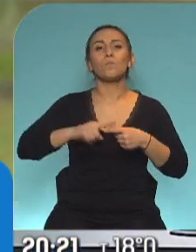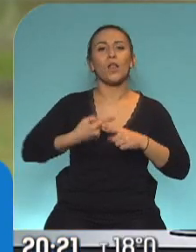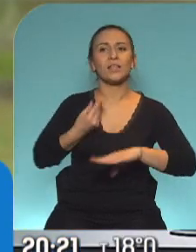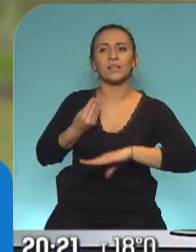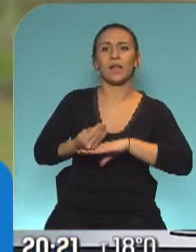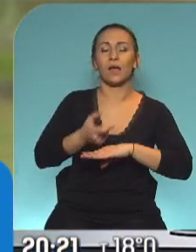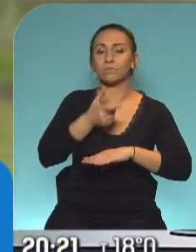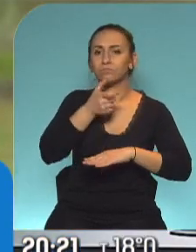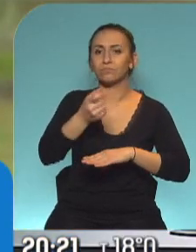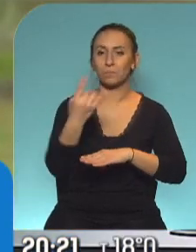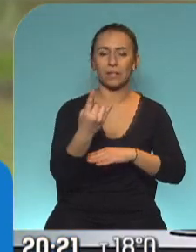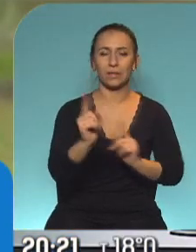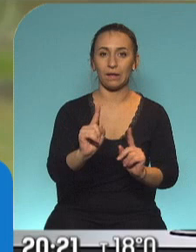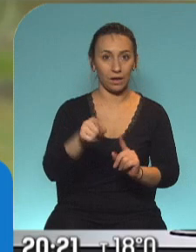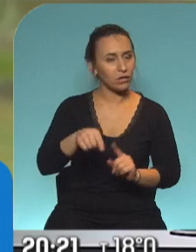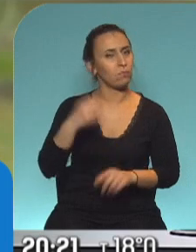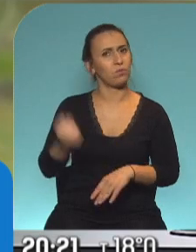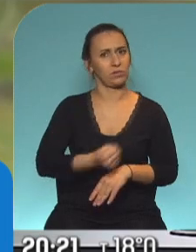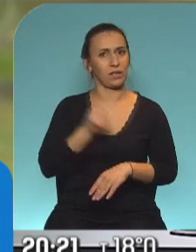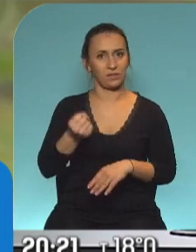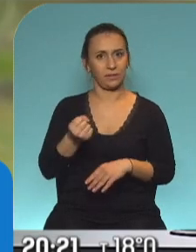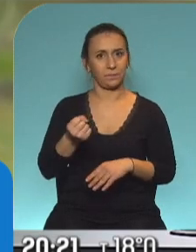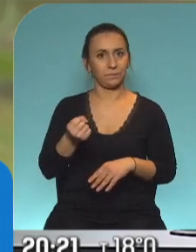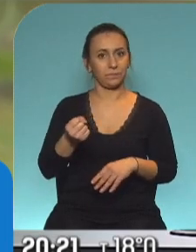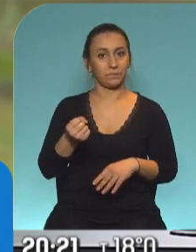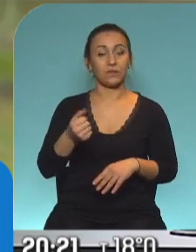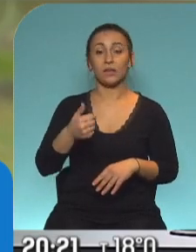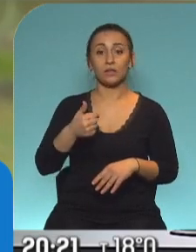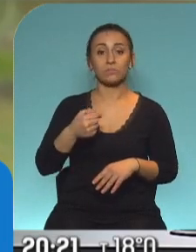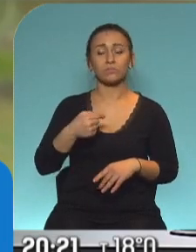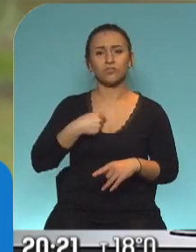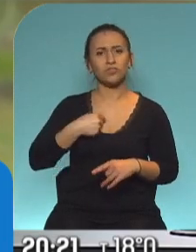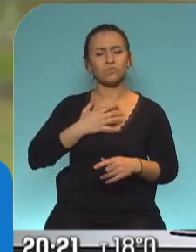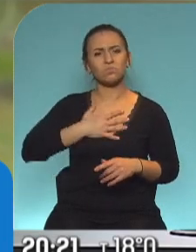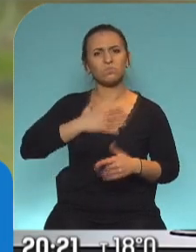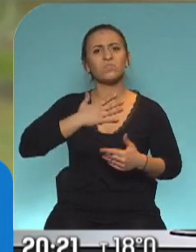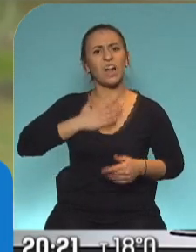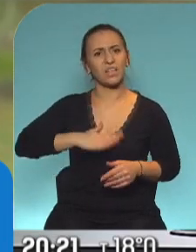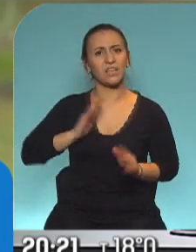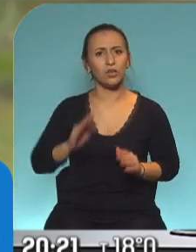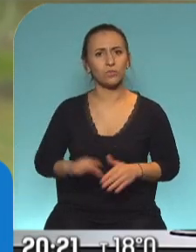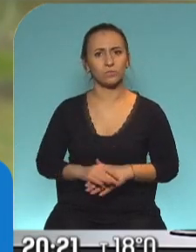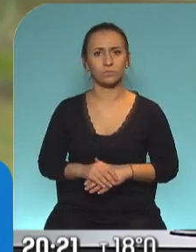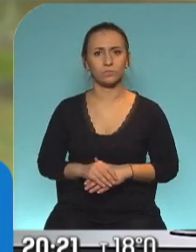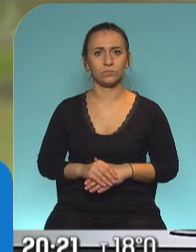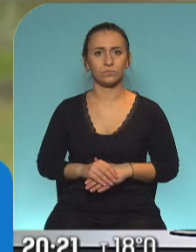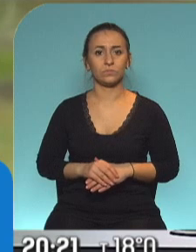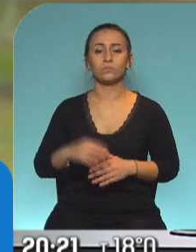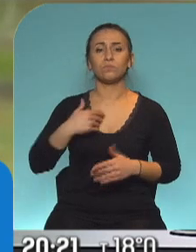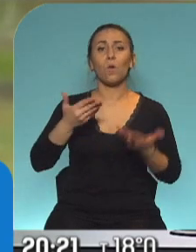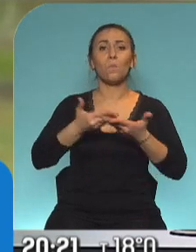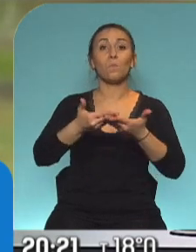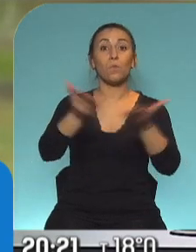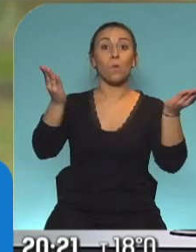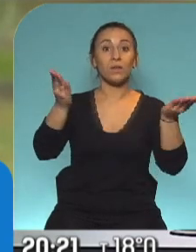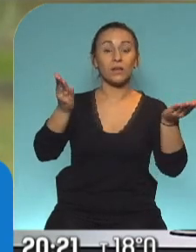es muy importante. Y soy de aquellos que tienen la tranquilidad de decir que dicen público lo que dicen